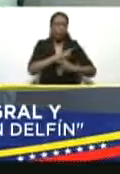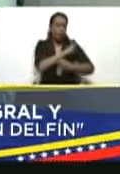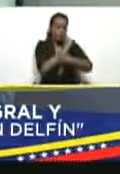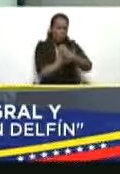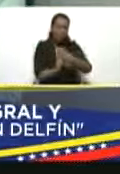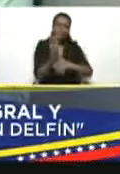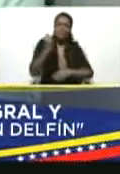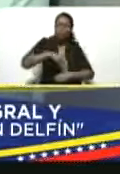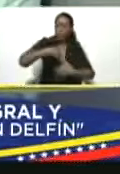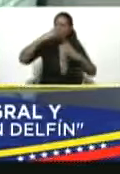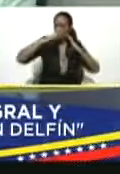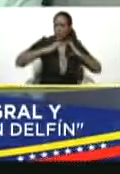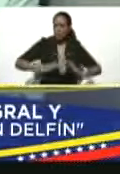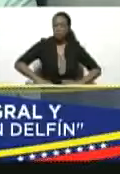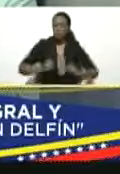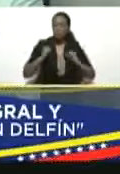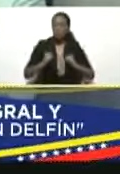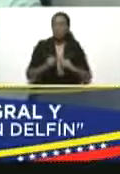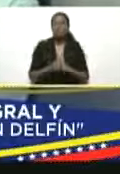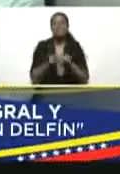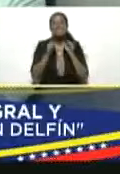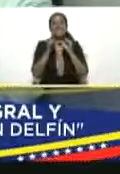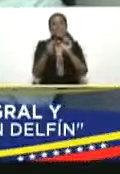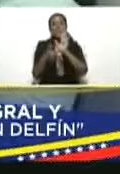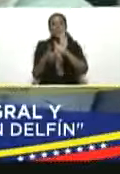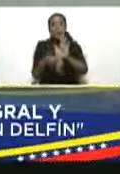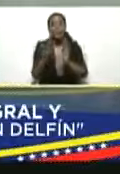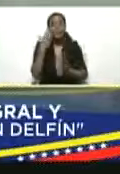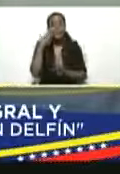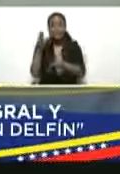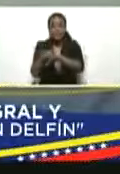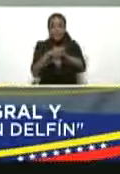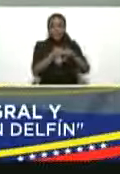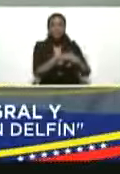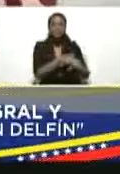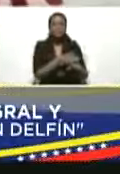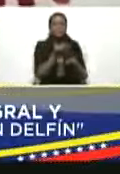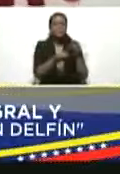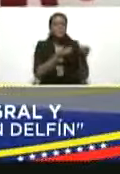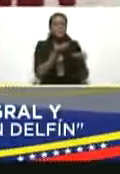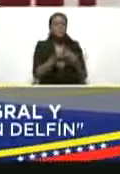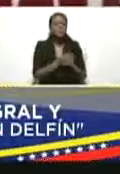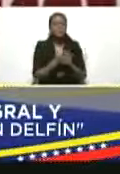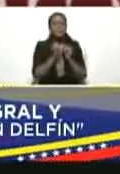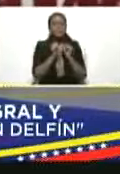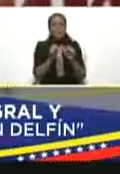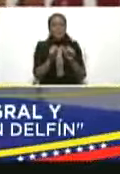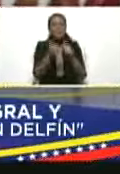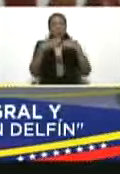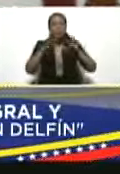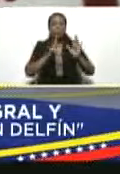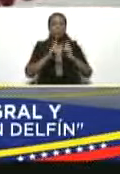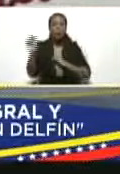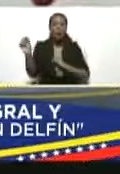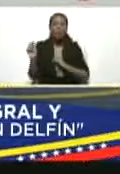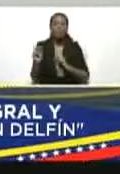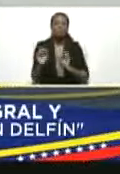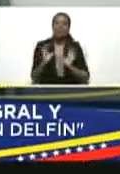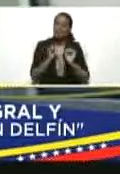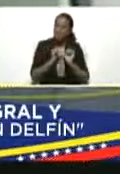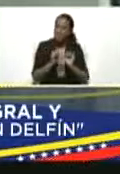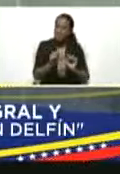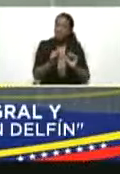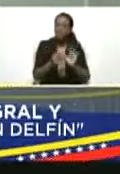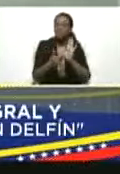cada vez más duro Pues bueno seguimos adelante silita Qué dice seguimos o paramos seguimos